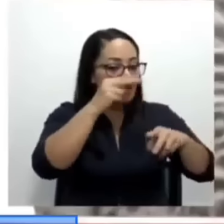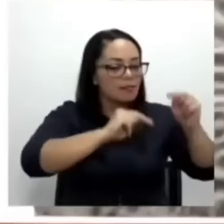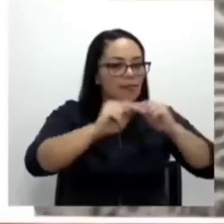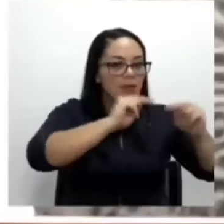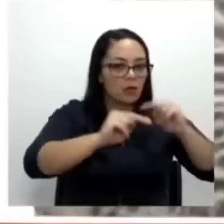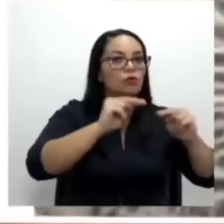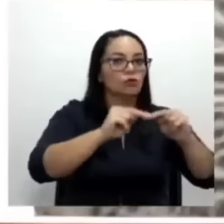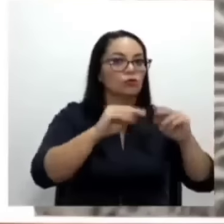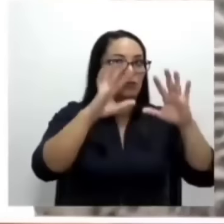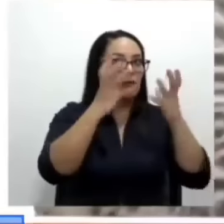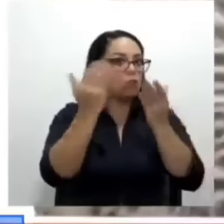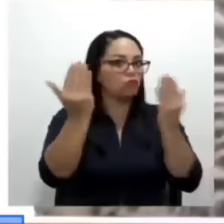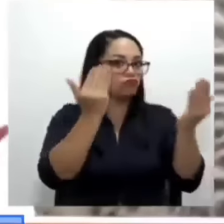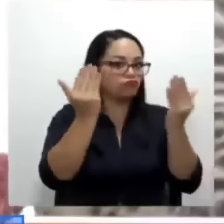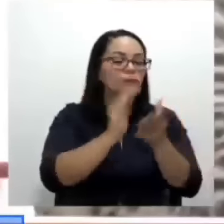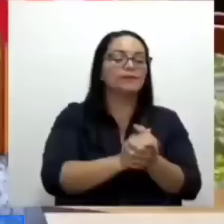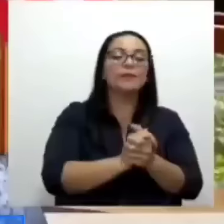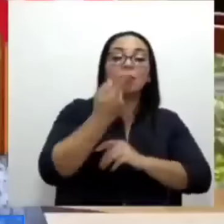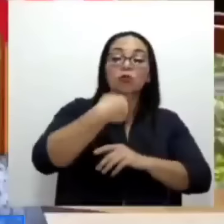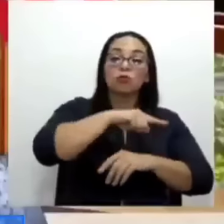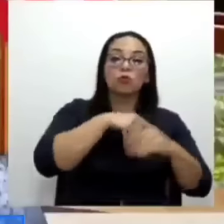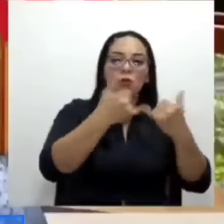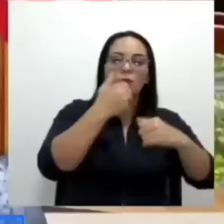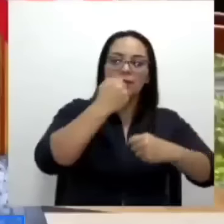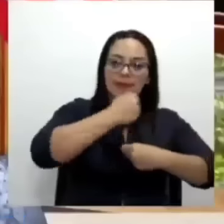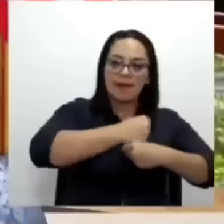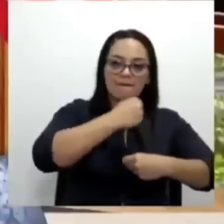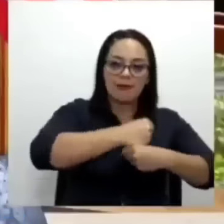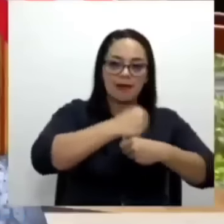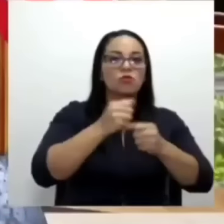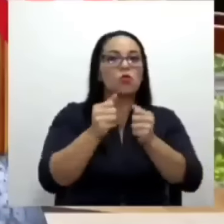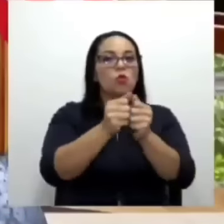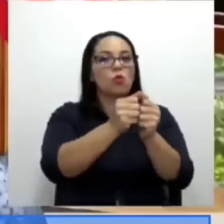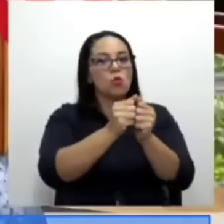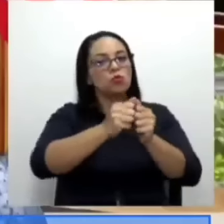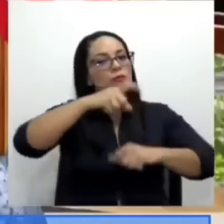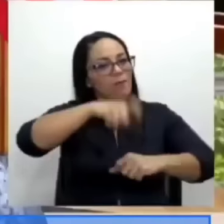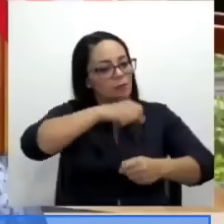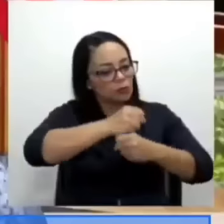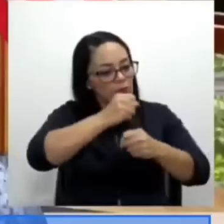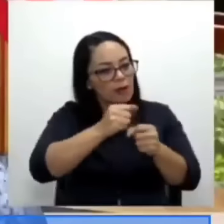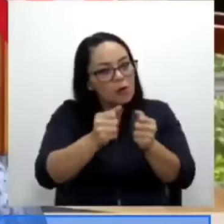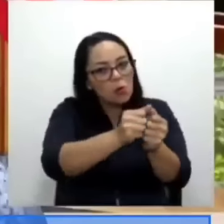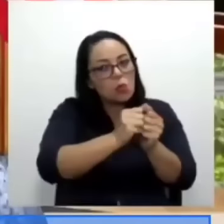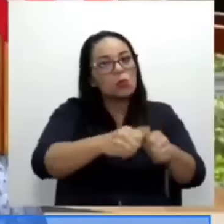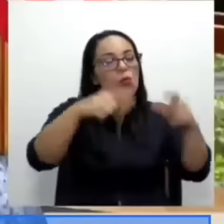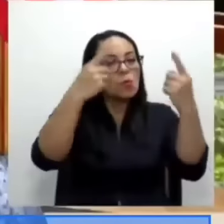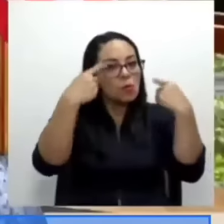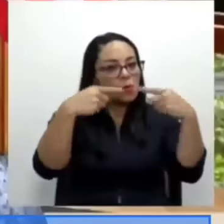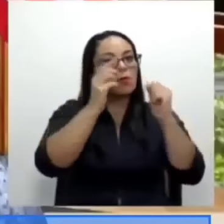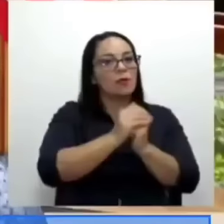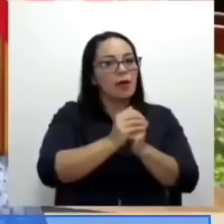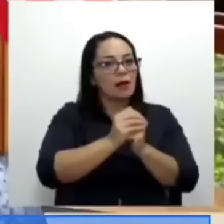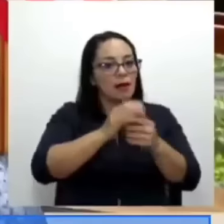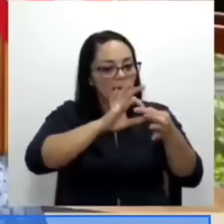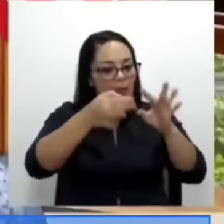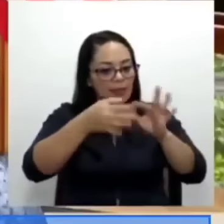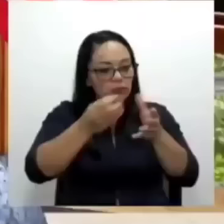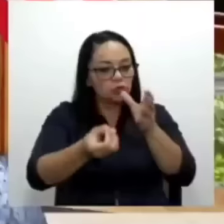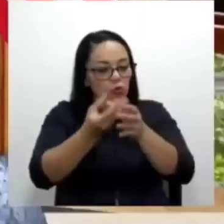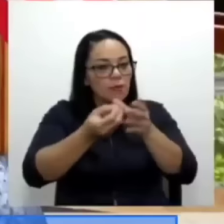hemisferio. Nosotros estamos trabajando juntos y debemos trabajar juntos para crear cadenas de suministro resilientes